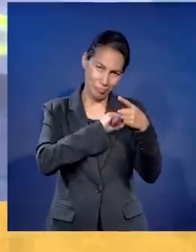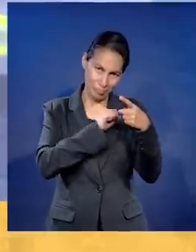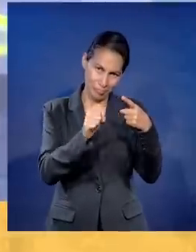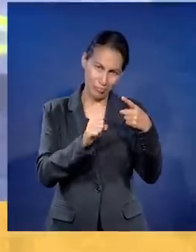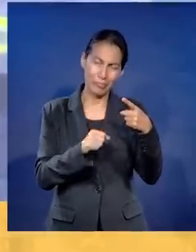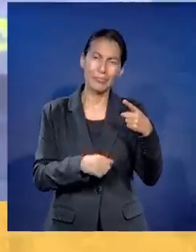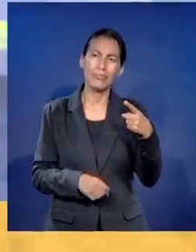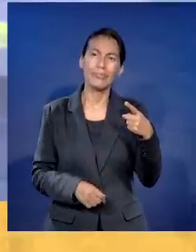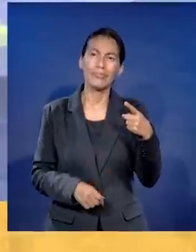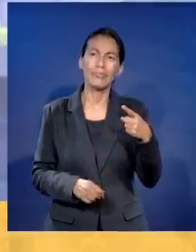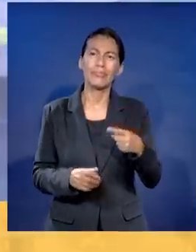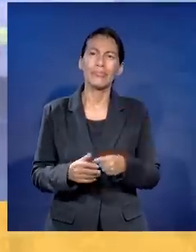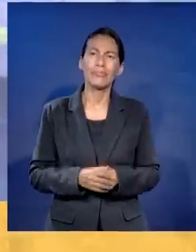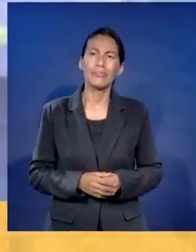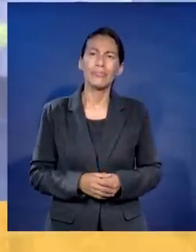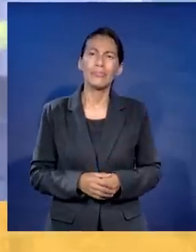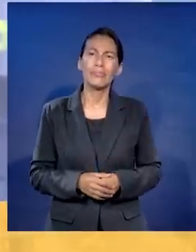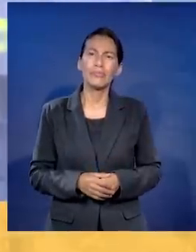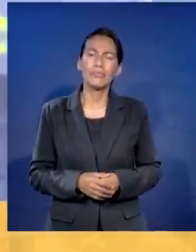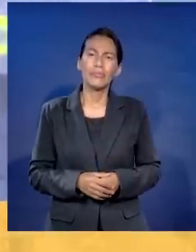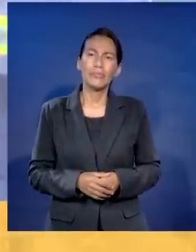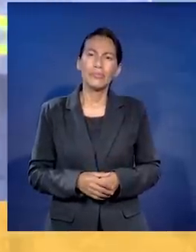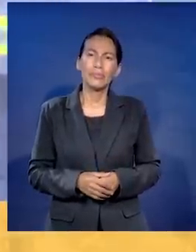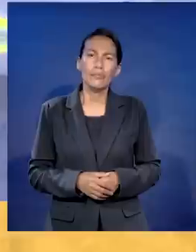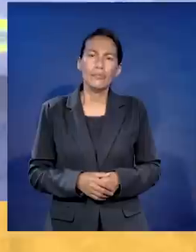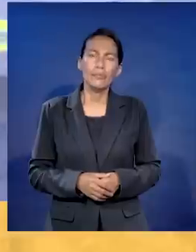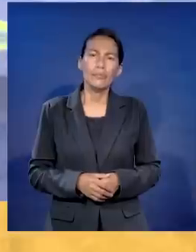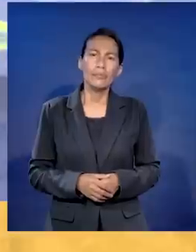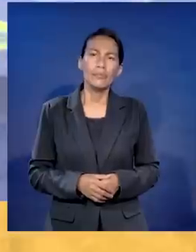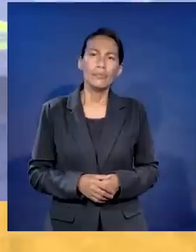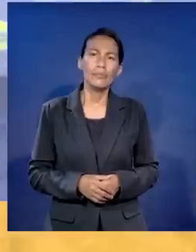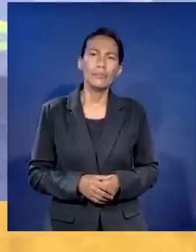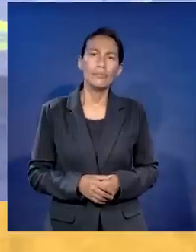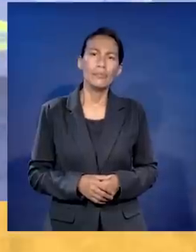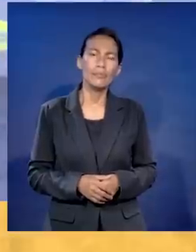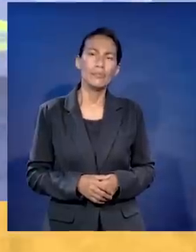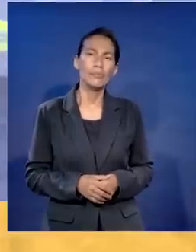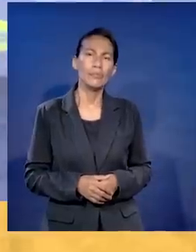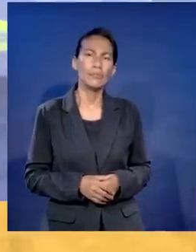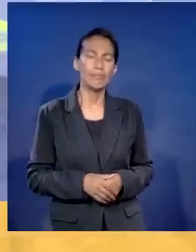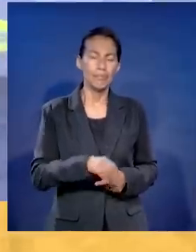gusta así para acabar con lo bonito verdad mala mala ahí le va